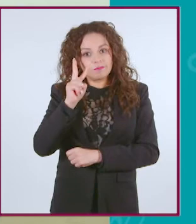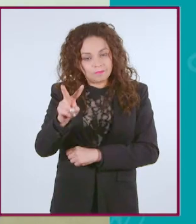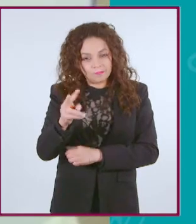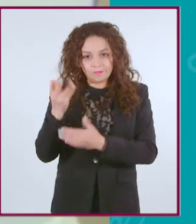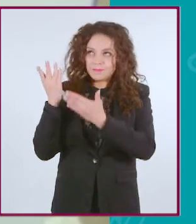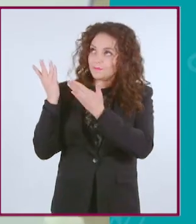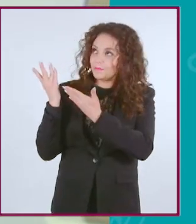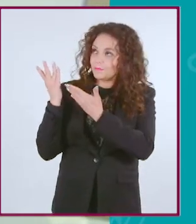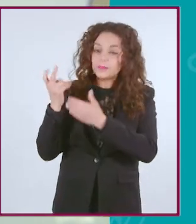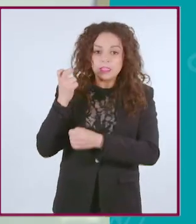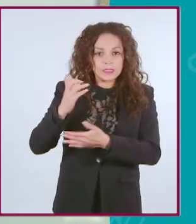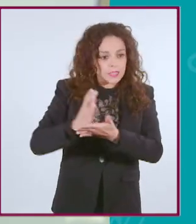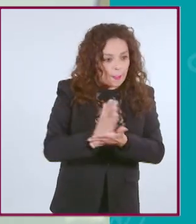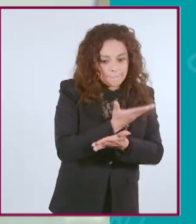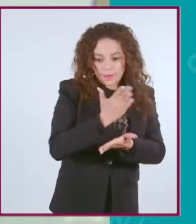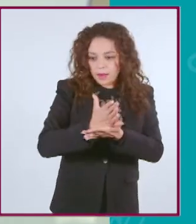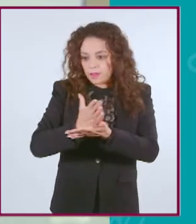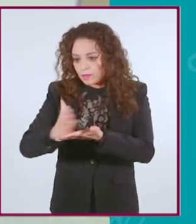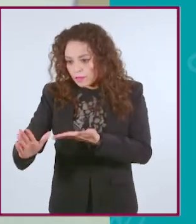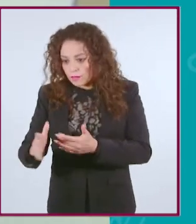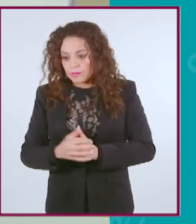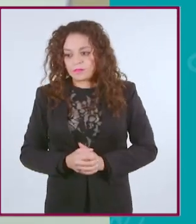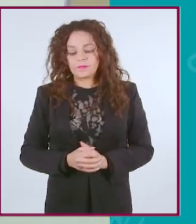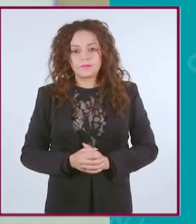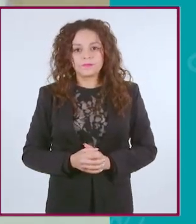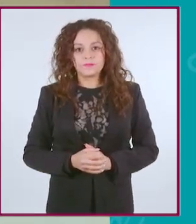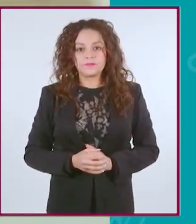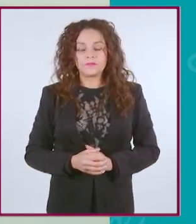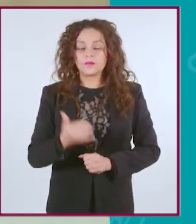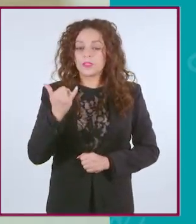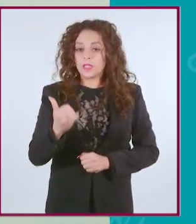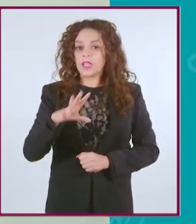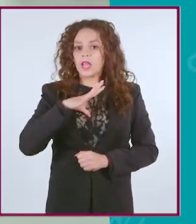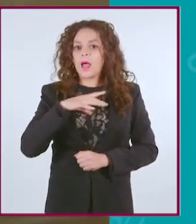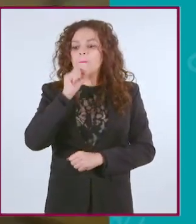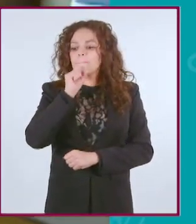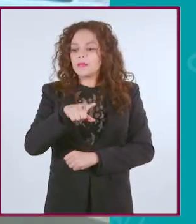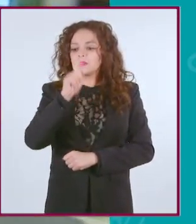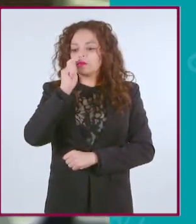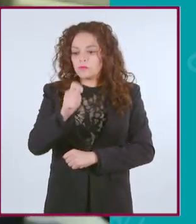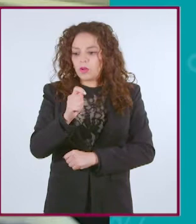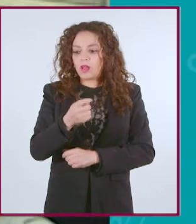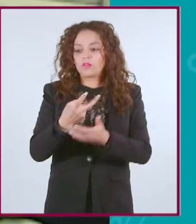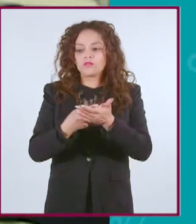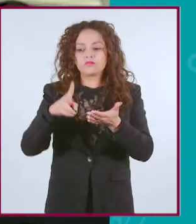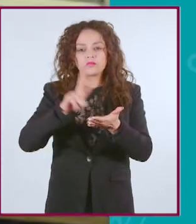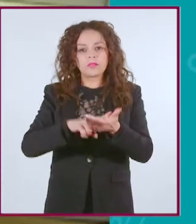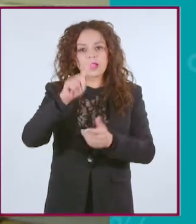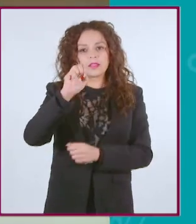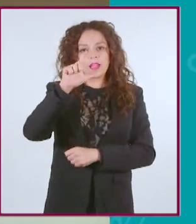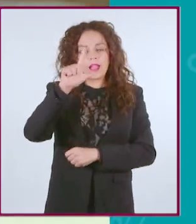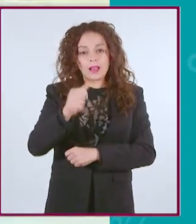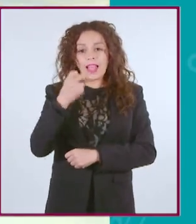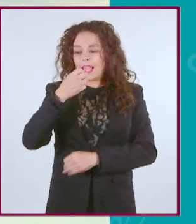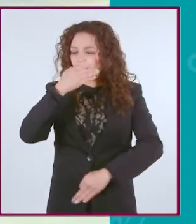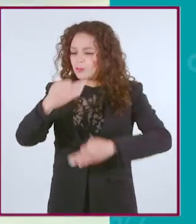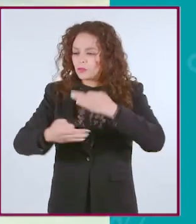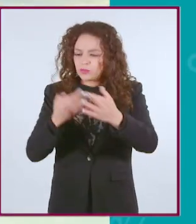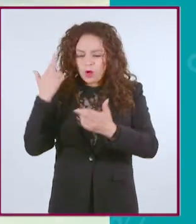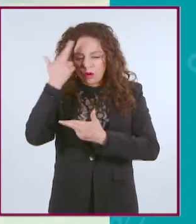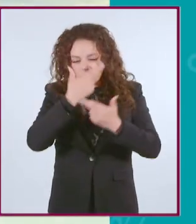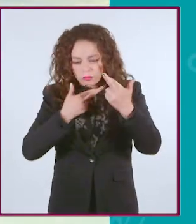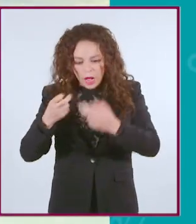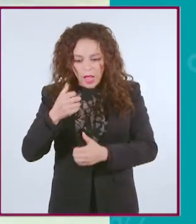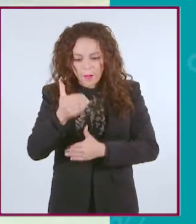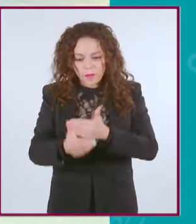lo marcamos aparte, independiente de la tela. También llevan entre telas, o sea, nosotros analizamos todos los avíos, todo lo que lleva el